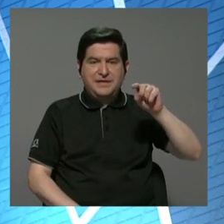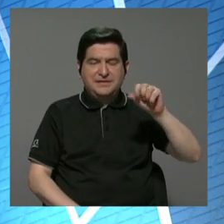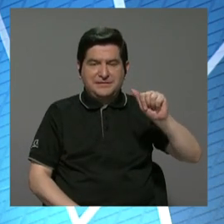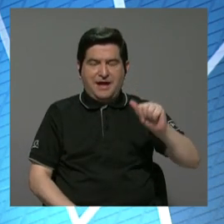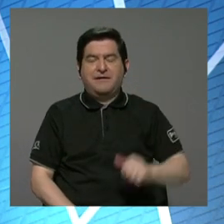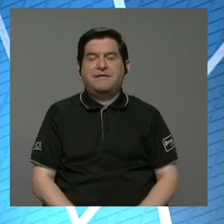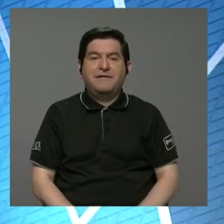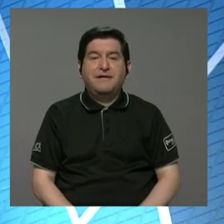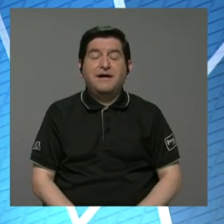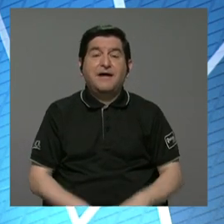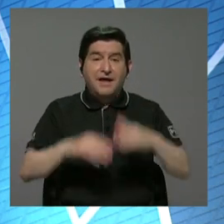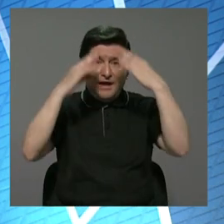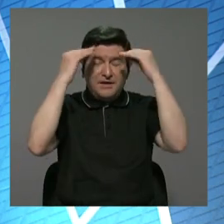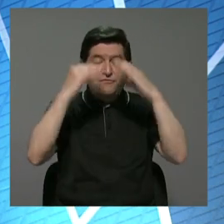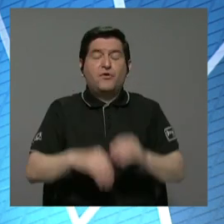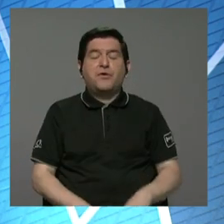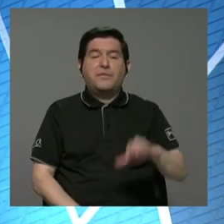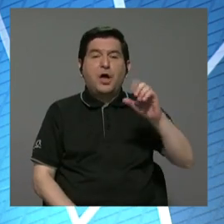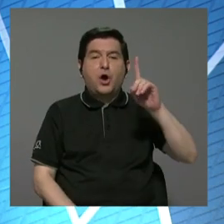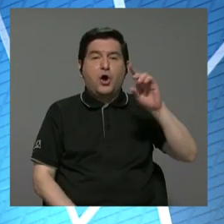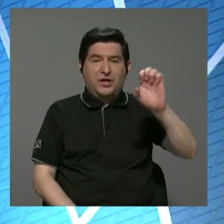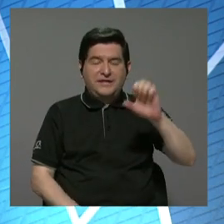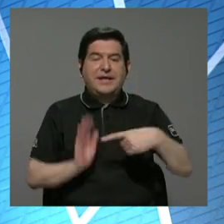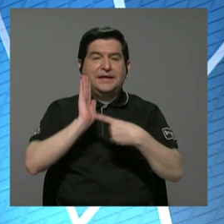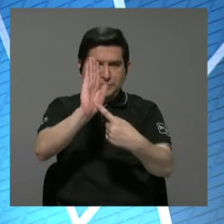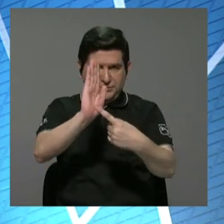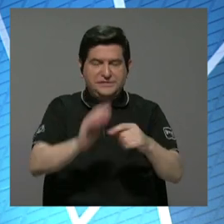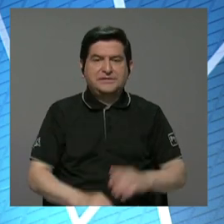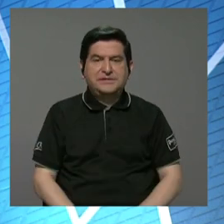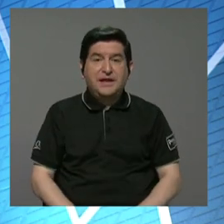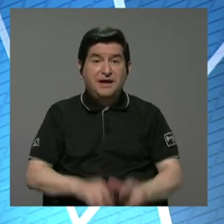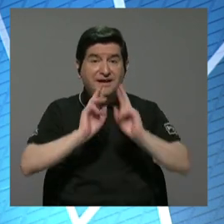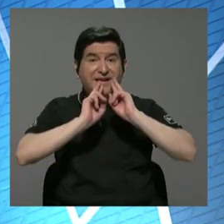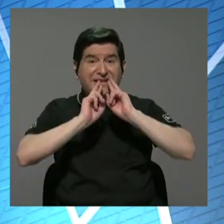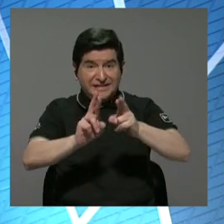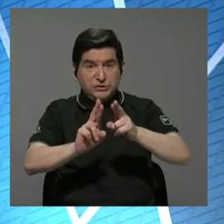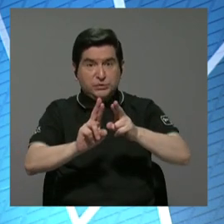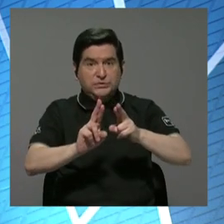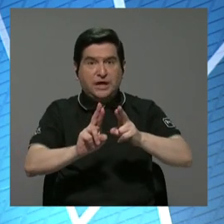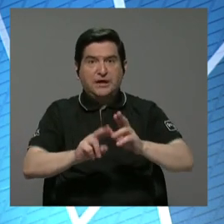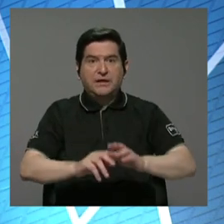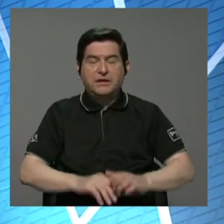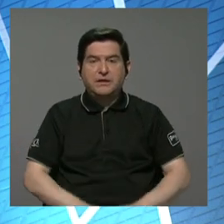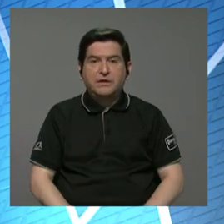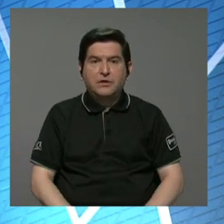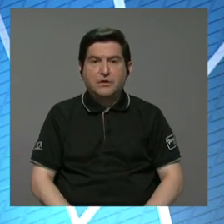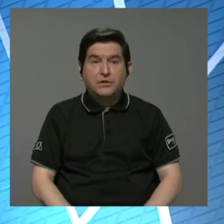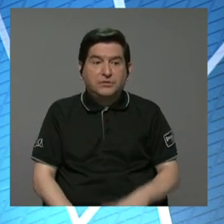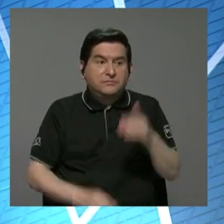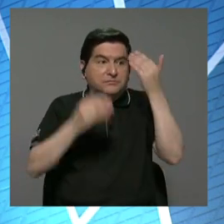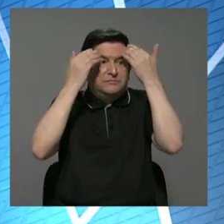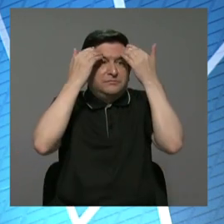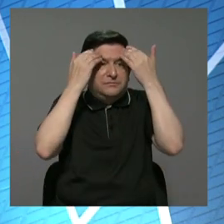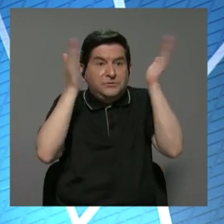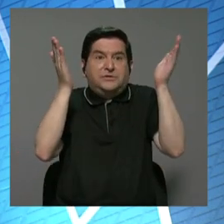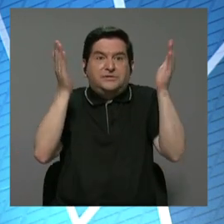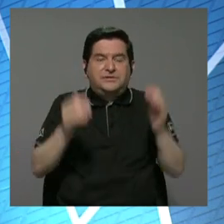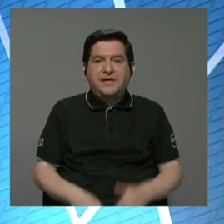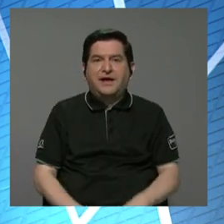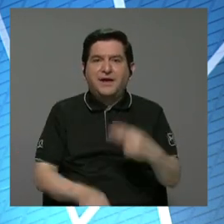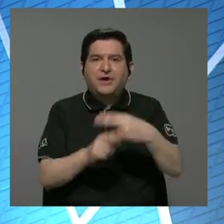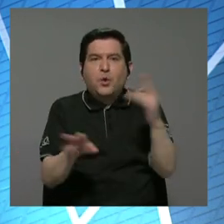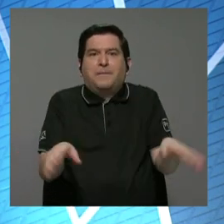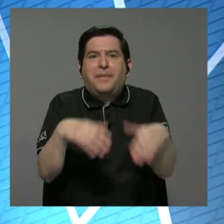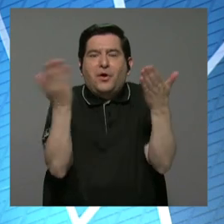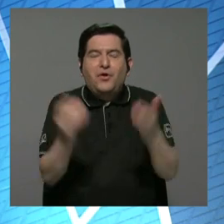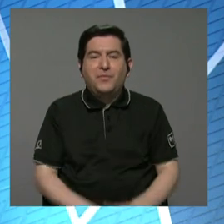que el informe de la OCDE plantea, vamos a ver, son resultados que no sé ni cómo ponerles un nombre. Es que